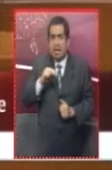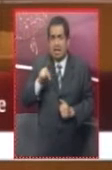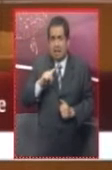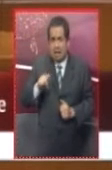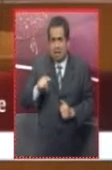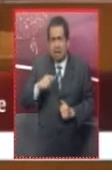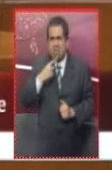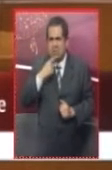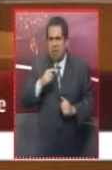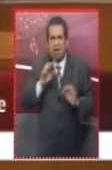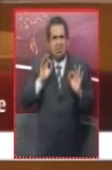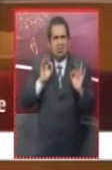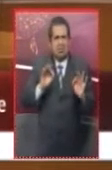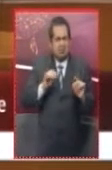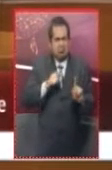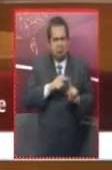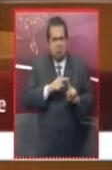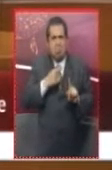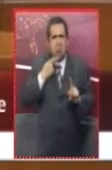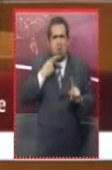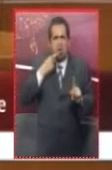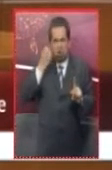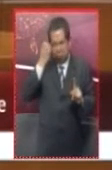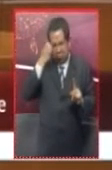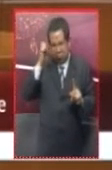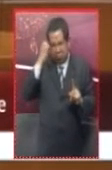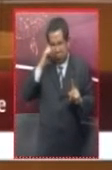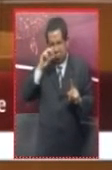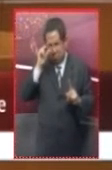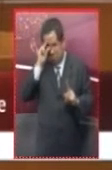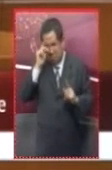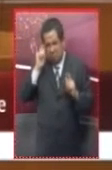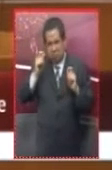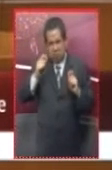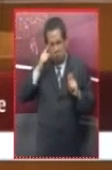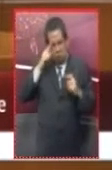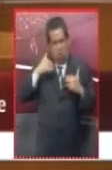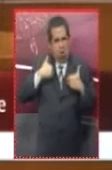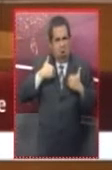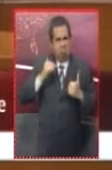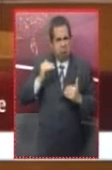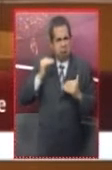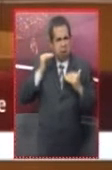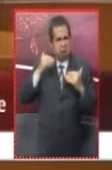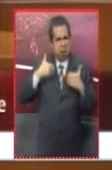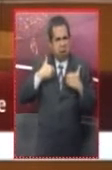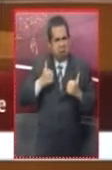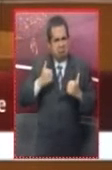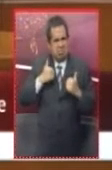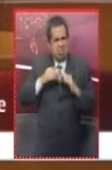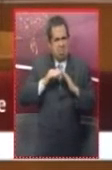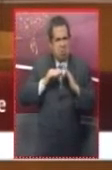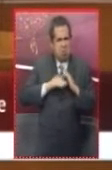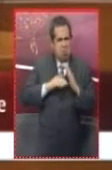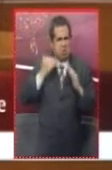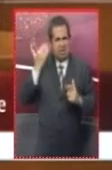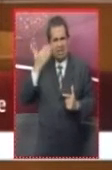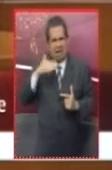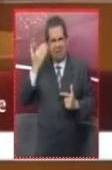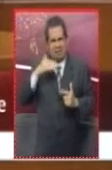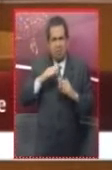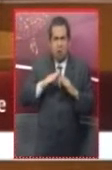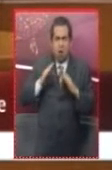la combinación afortunada de un político experimentado y un intelectual maduro que conoce de cerca